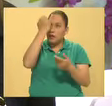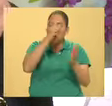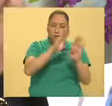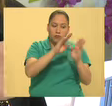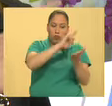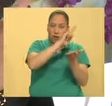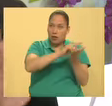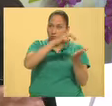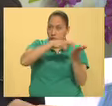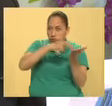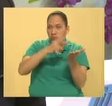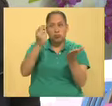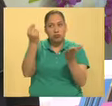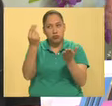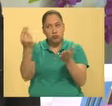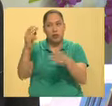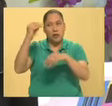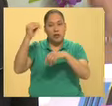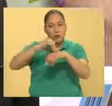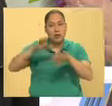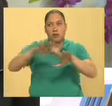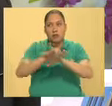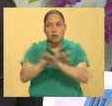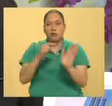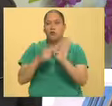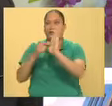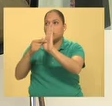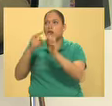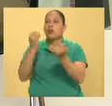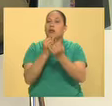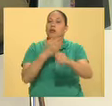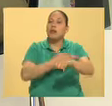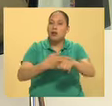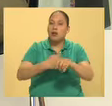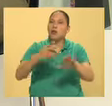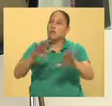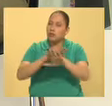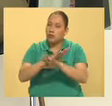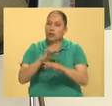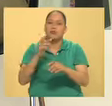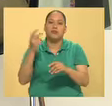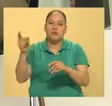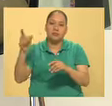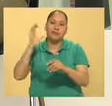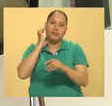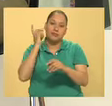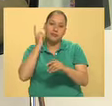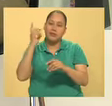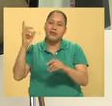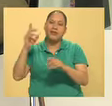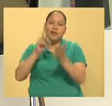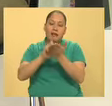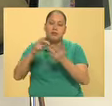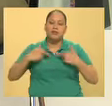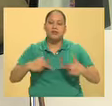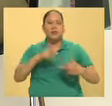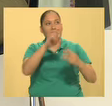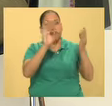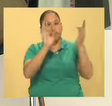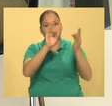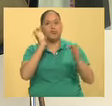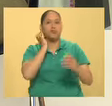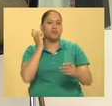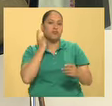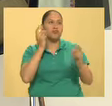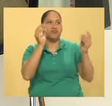o se hagan algunas adiciones Mejorar en la pro logística de los digamos. derechos humanos. Así es, así es. Bueno, Mejorar no los nada más procesos, la la comisión.